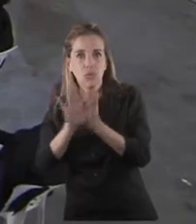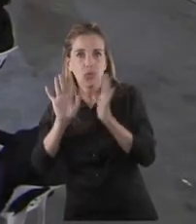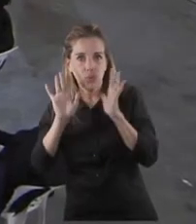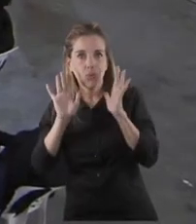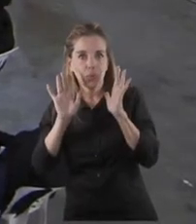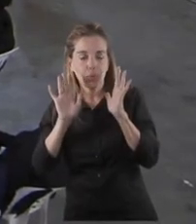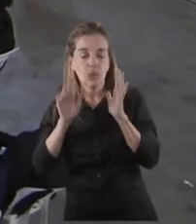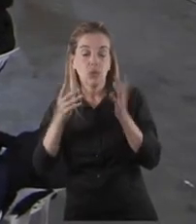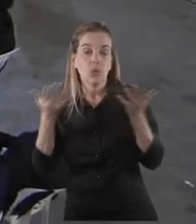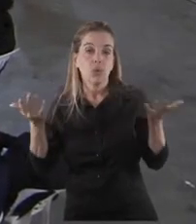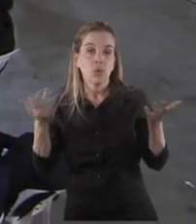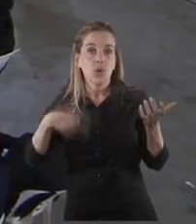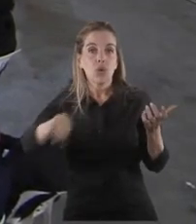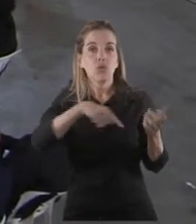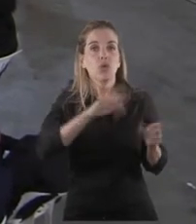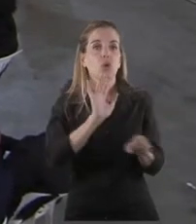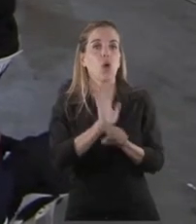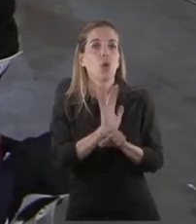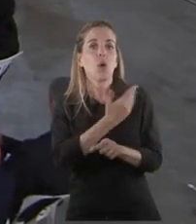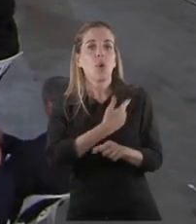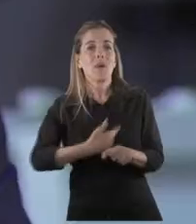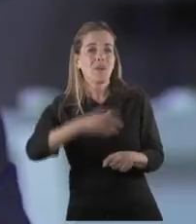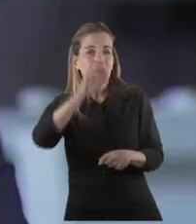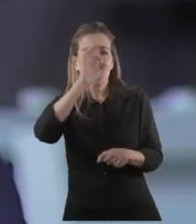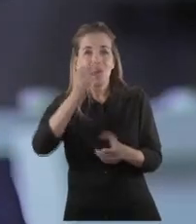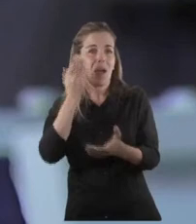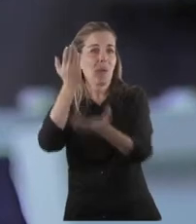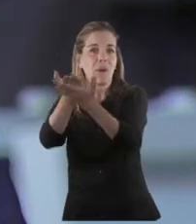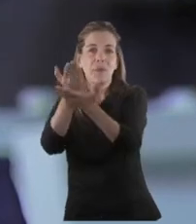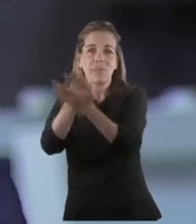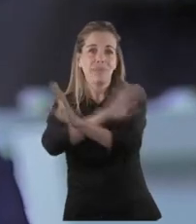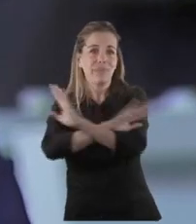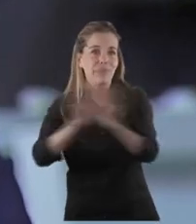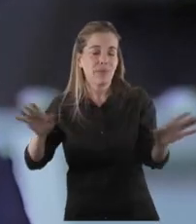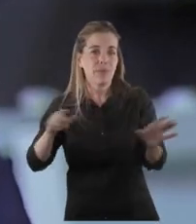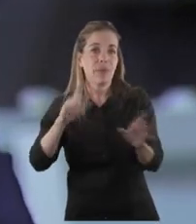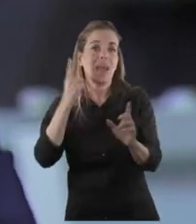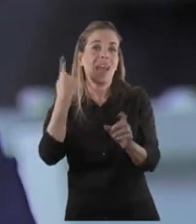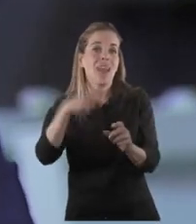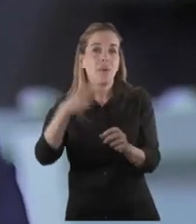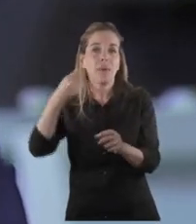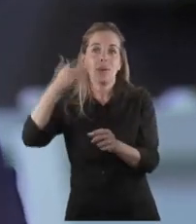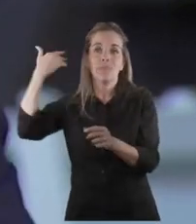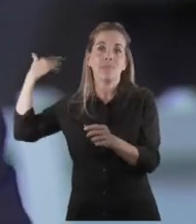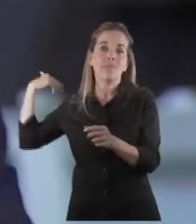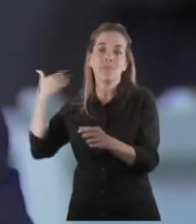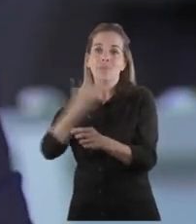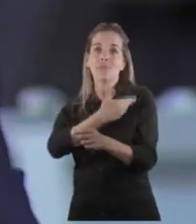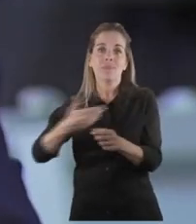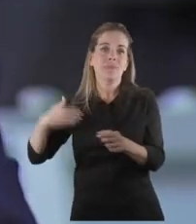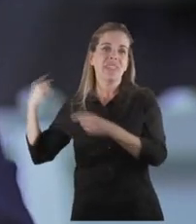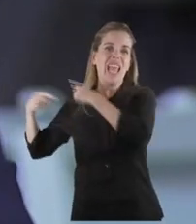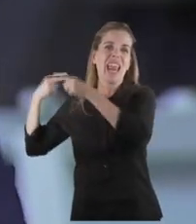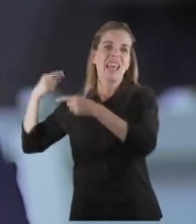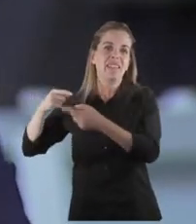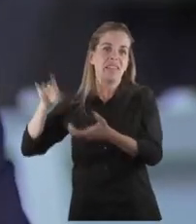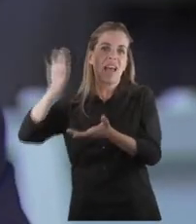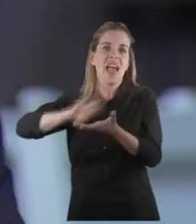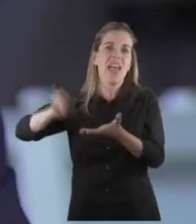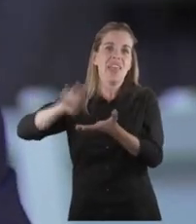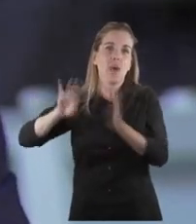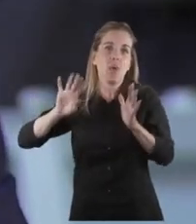jamás hubiéramos tomado, una deuda que definitivamente fue un acto de, por lo menos,